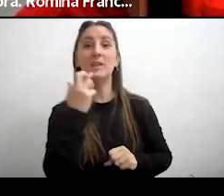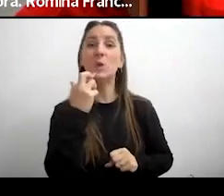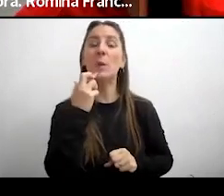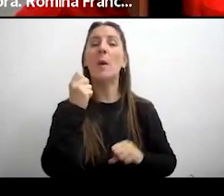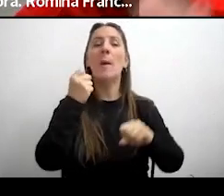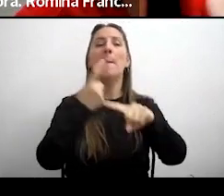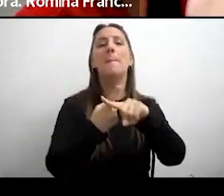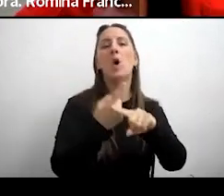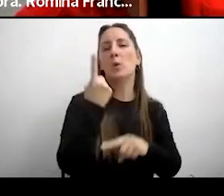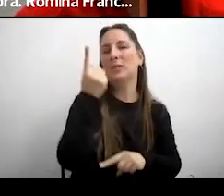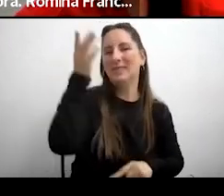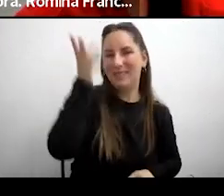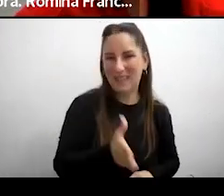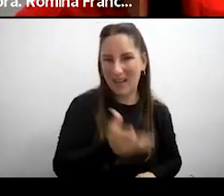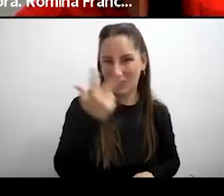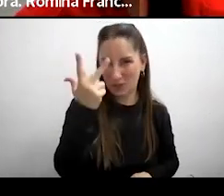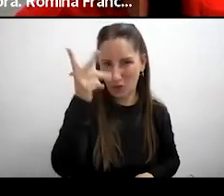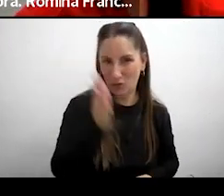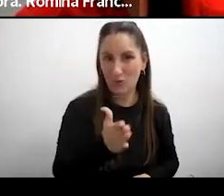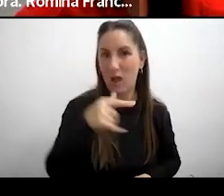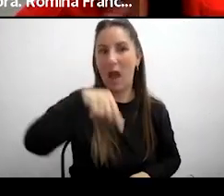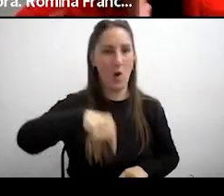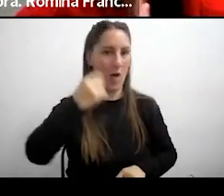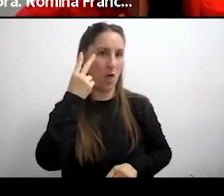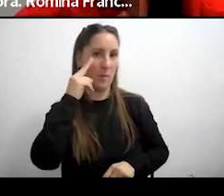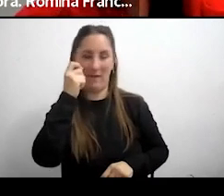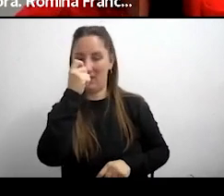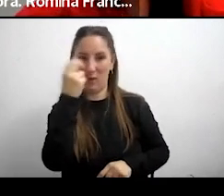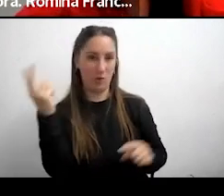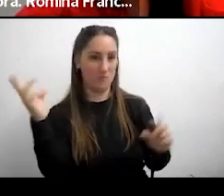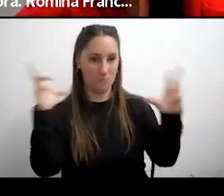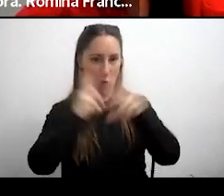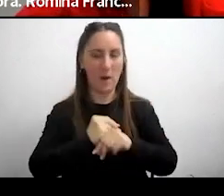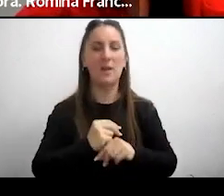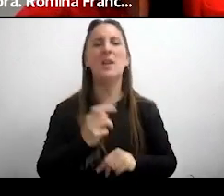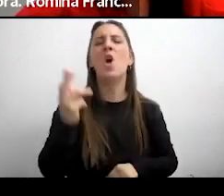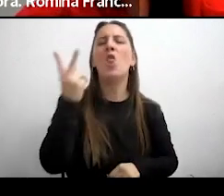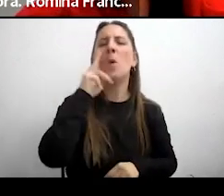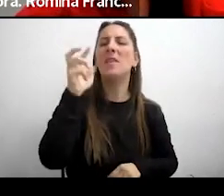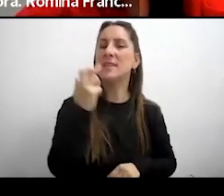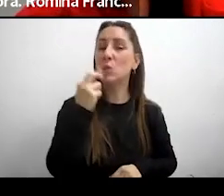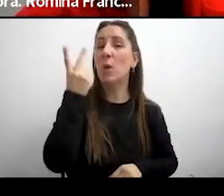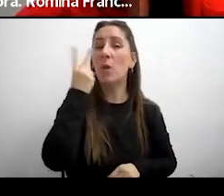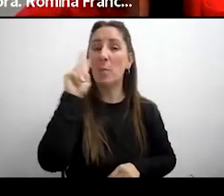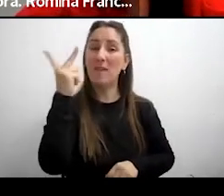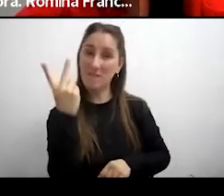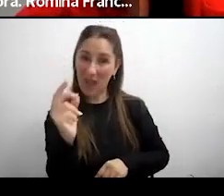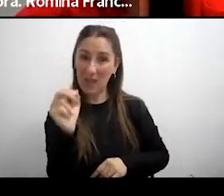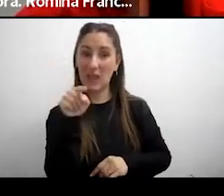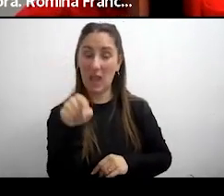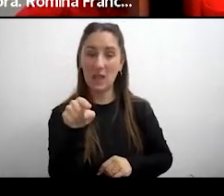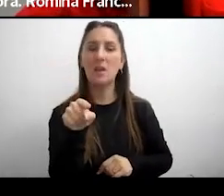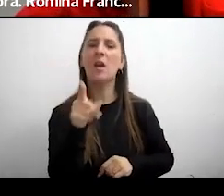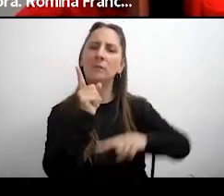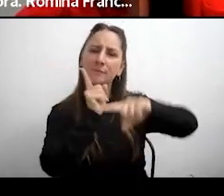que hoy ya estando en el 22 ya están todos agotados. Después lo que fue 19 y 20 se